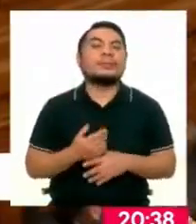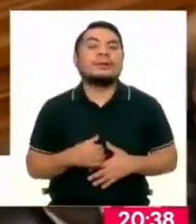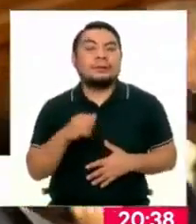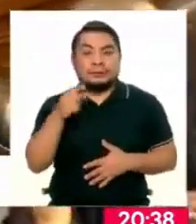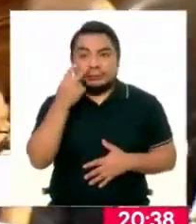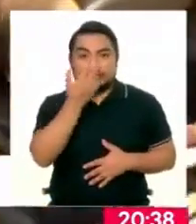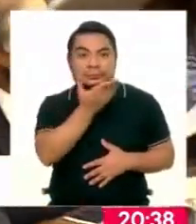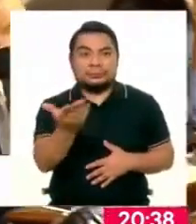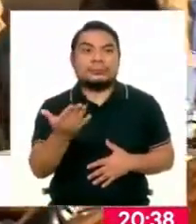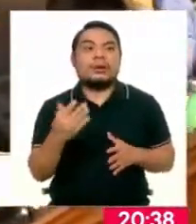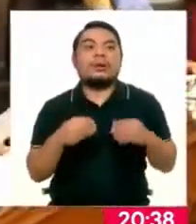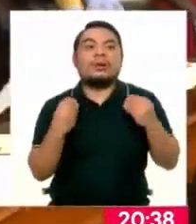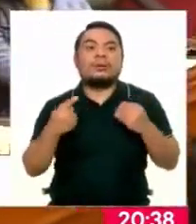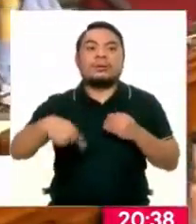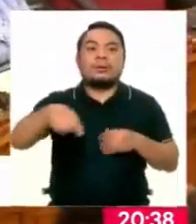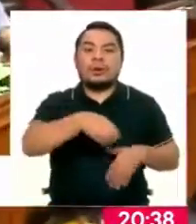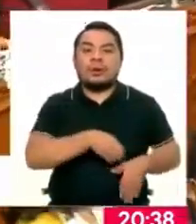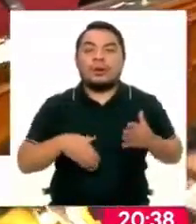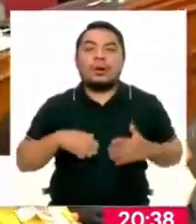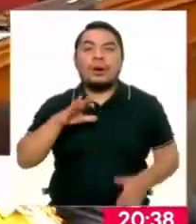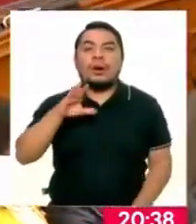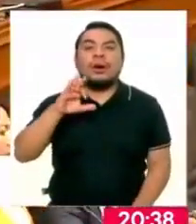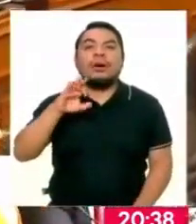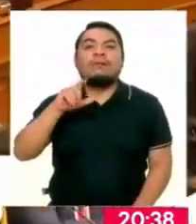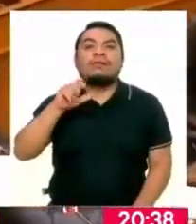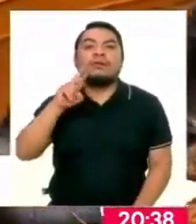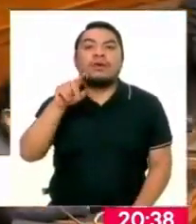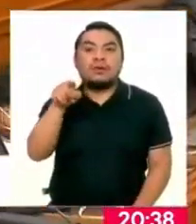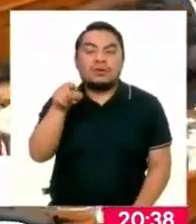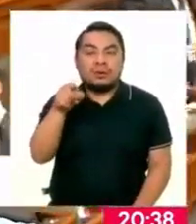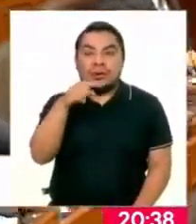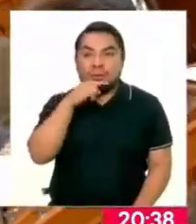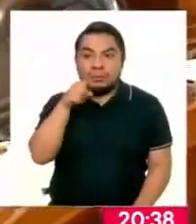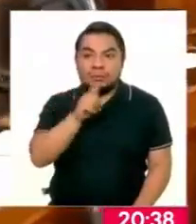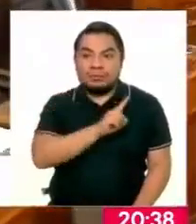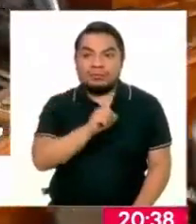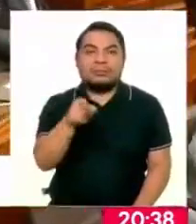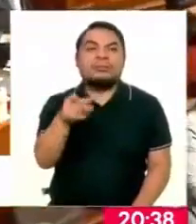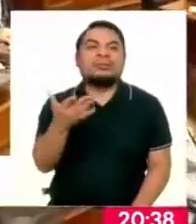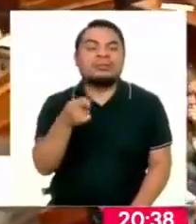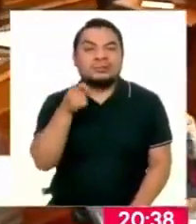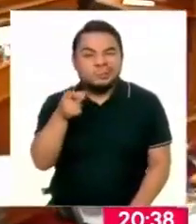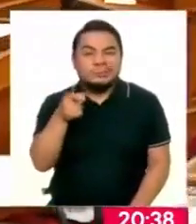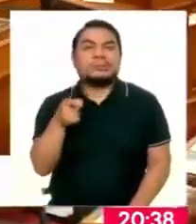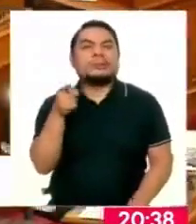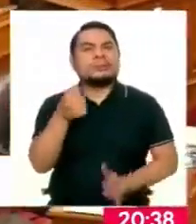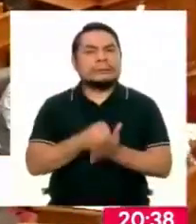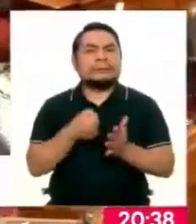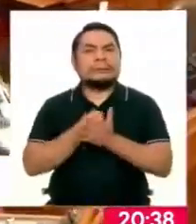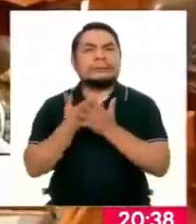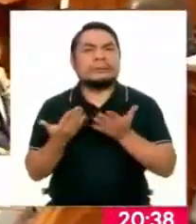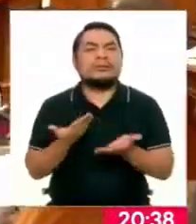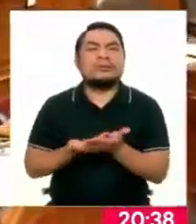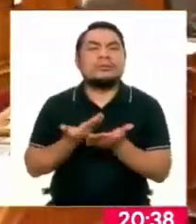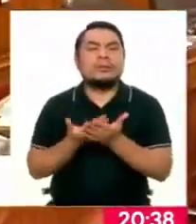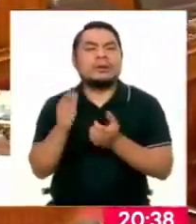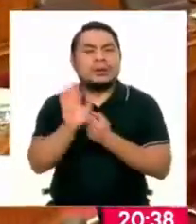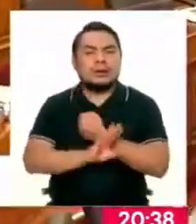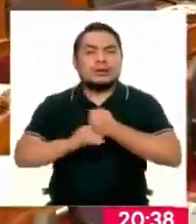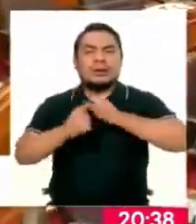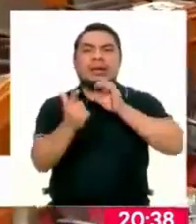Acaban ustedes de apreciar como la congresista Flor Pablo, quien de alguna manera fue quien, digamos, sustentó y